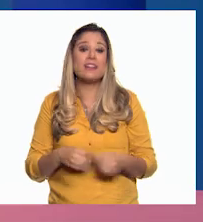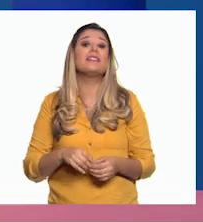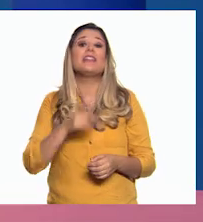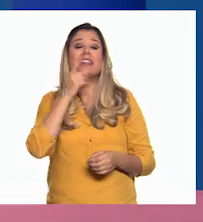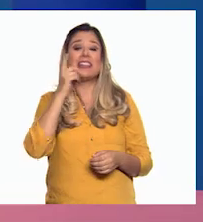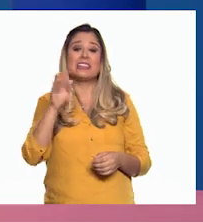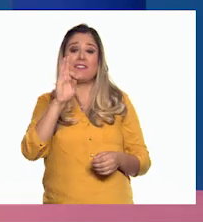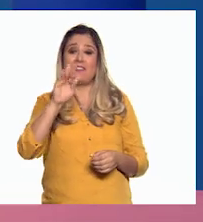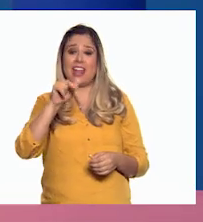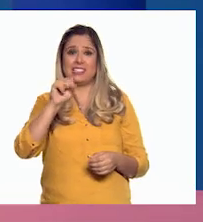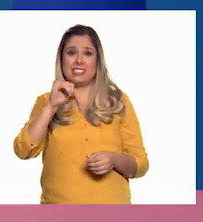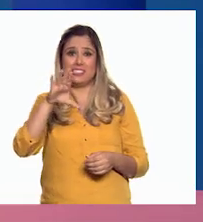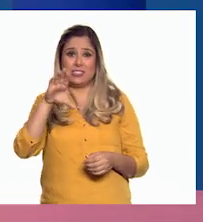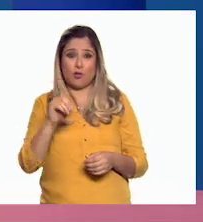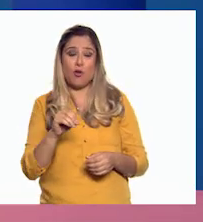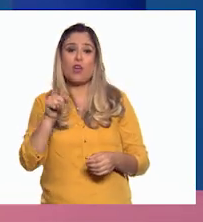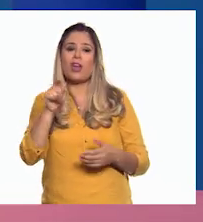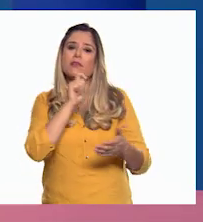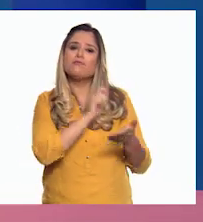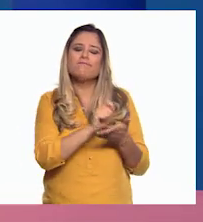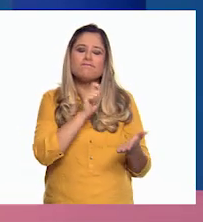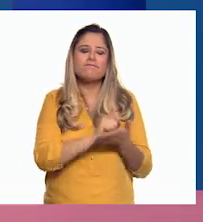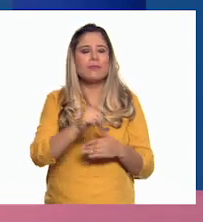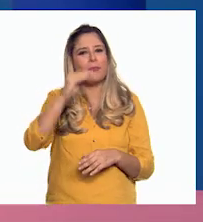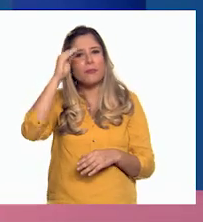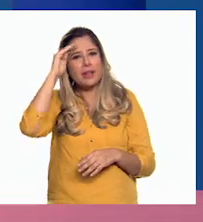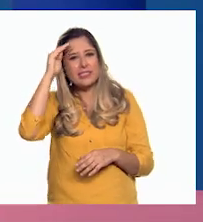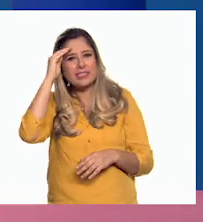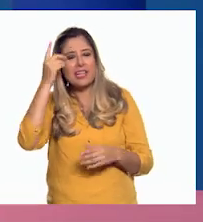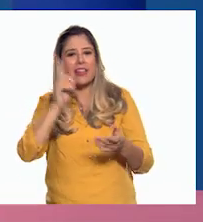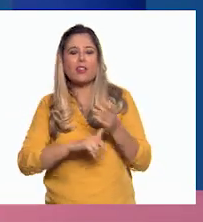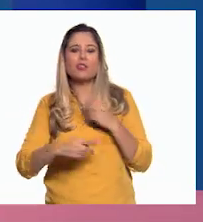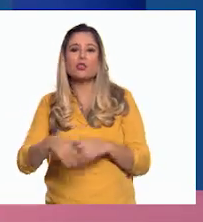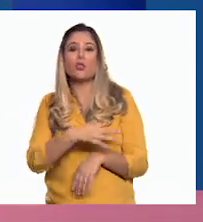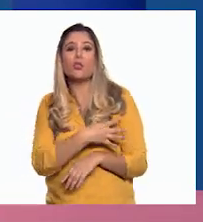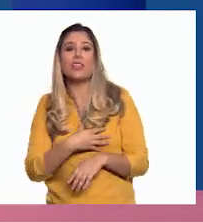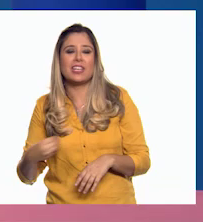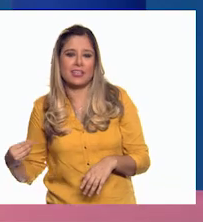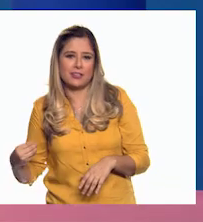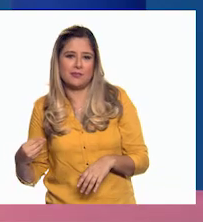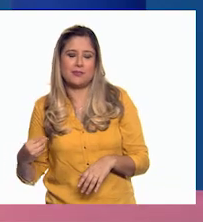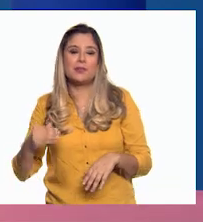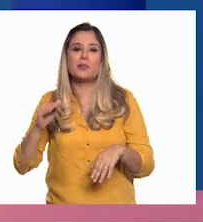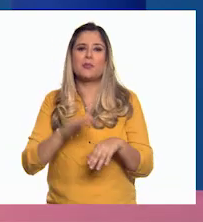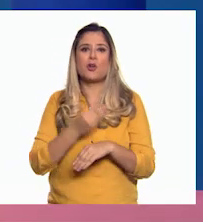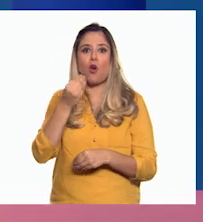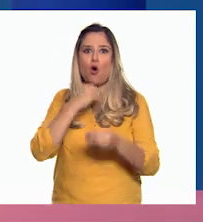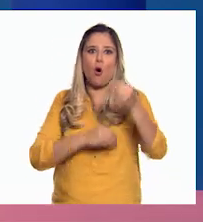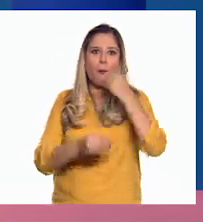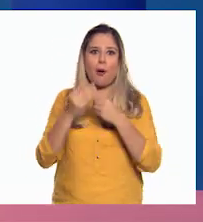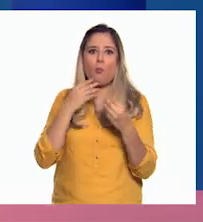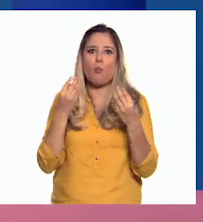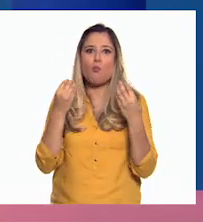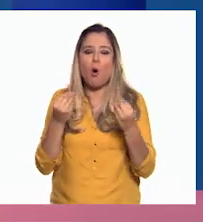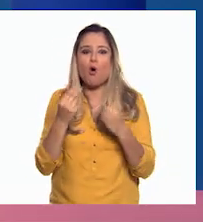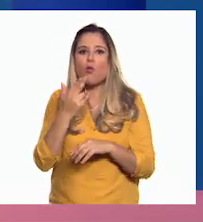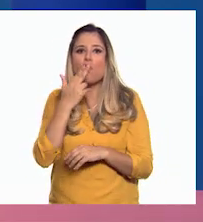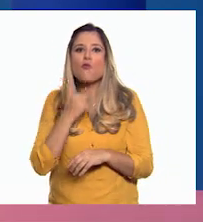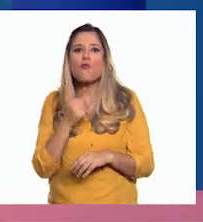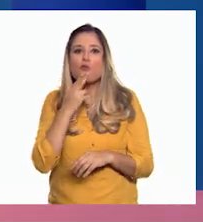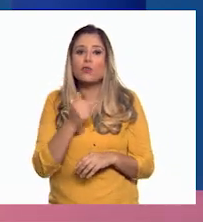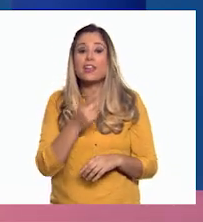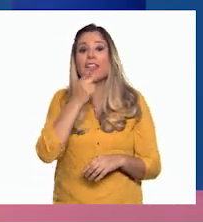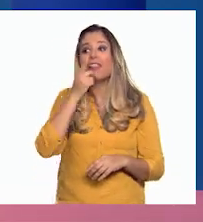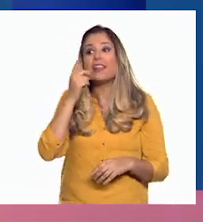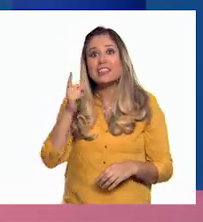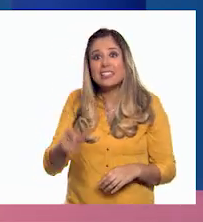Francisco Hinojosa que la escribió pensando en su hijo, porque comía demasiados dulces y él decía,